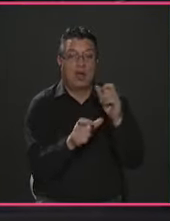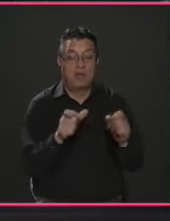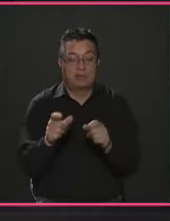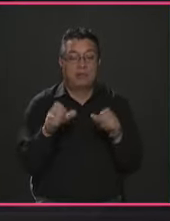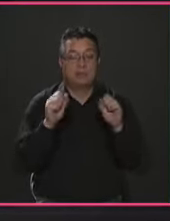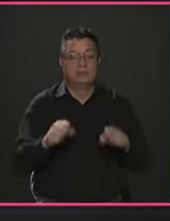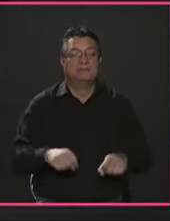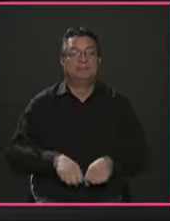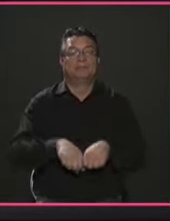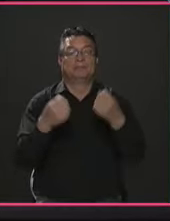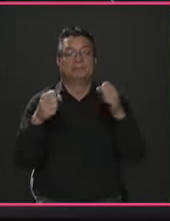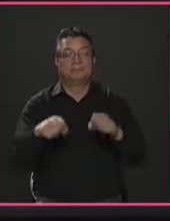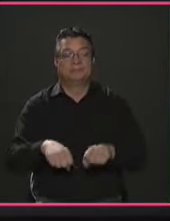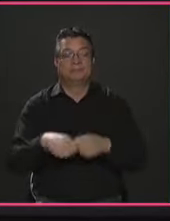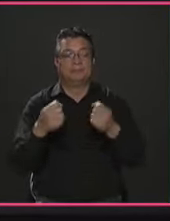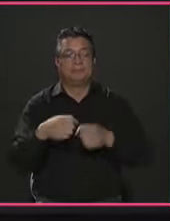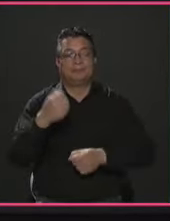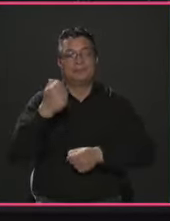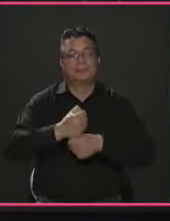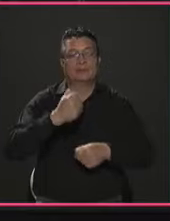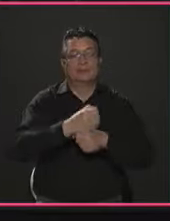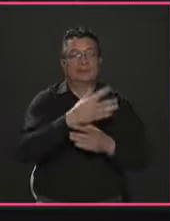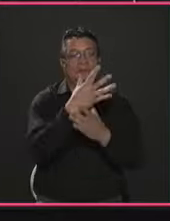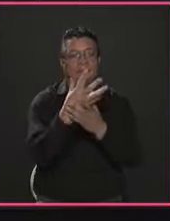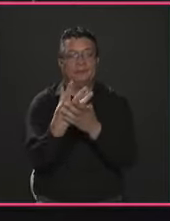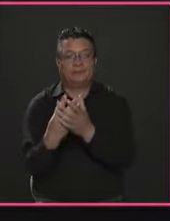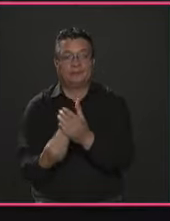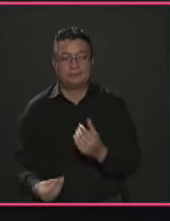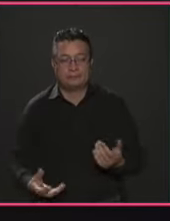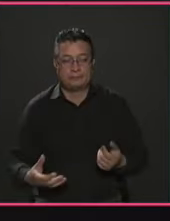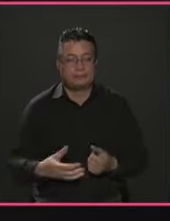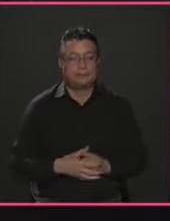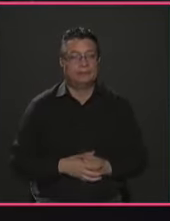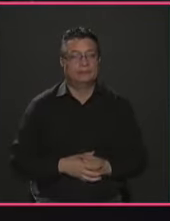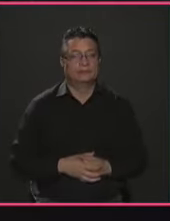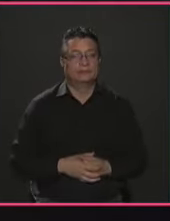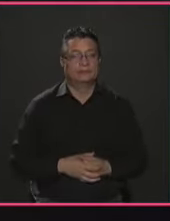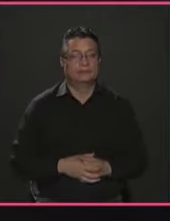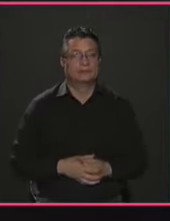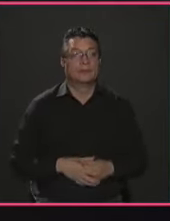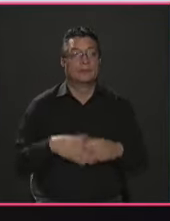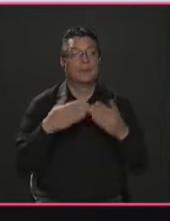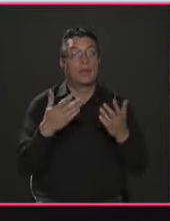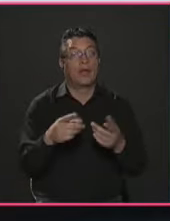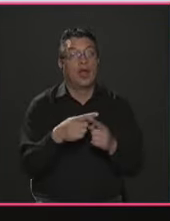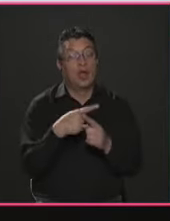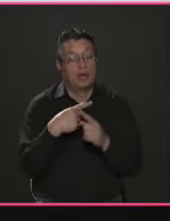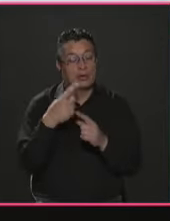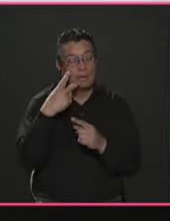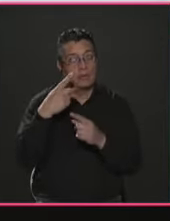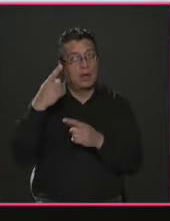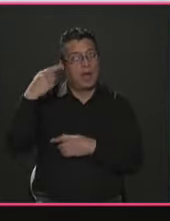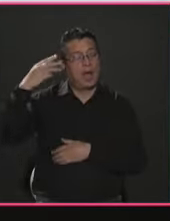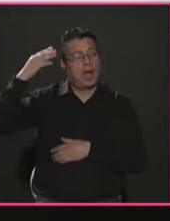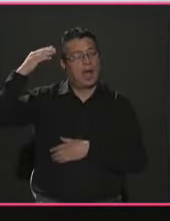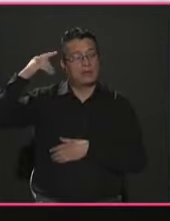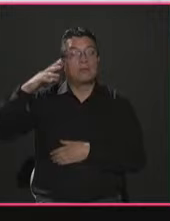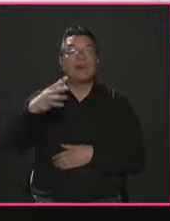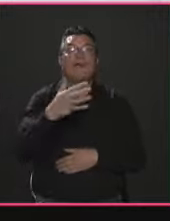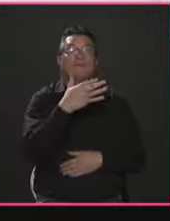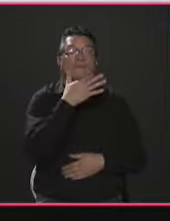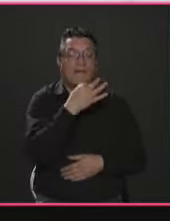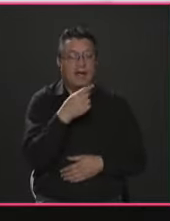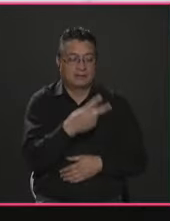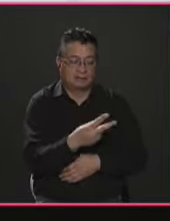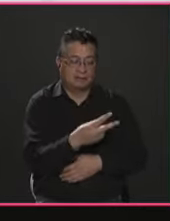la destrucción de la clase trabajadora cuando se ve en retrospectiva es fácil